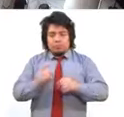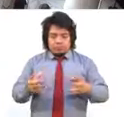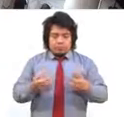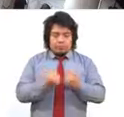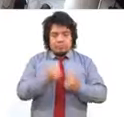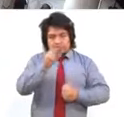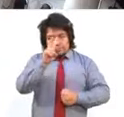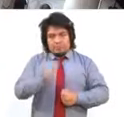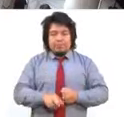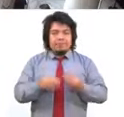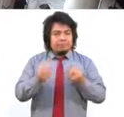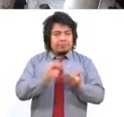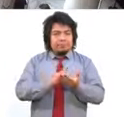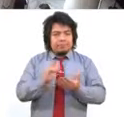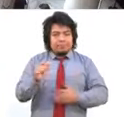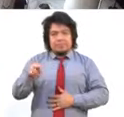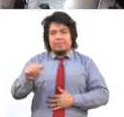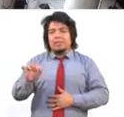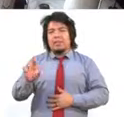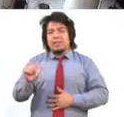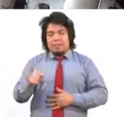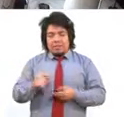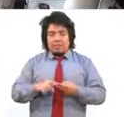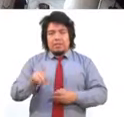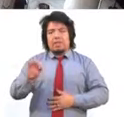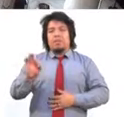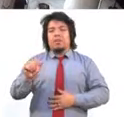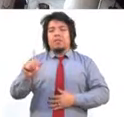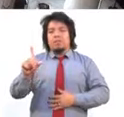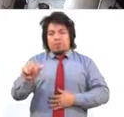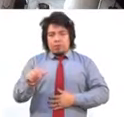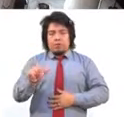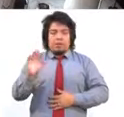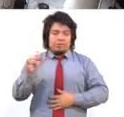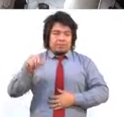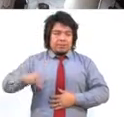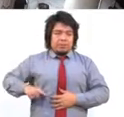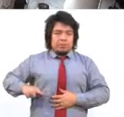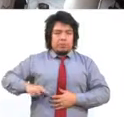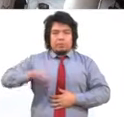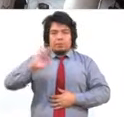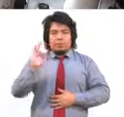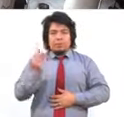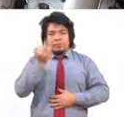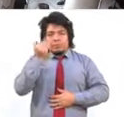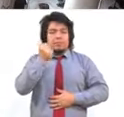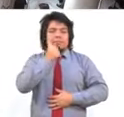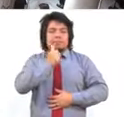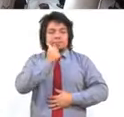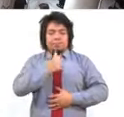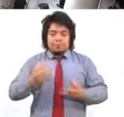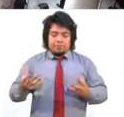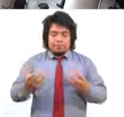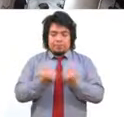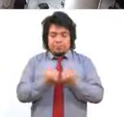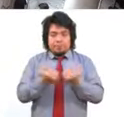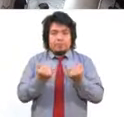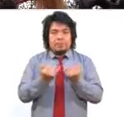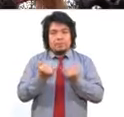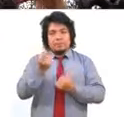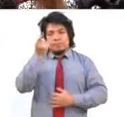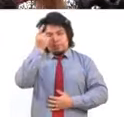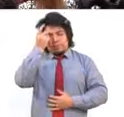Agradezco a Nadine y a Fabiola del Gobierno Federal, que siempre están con nosotros, y desde luego al doctor Guerra,